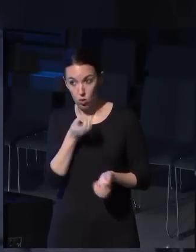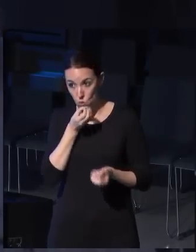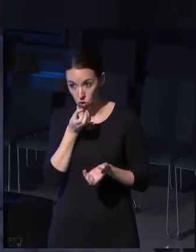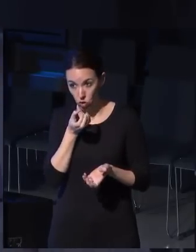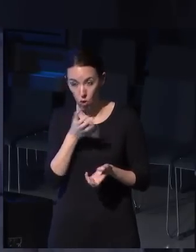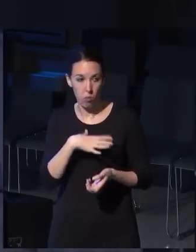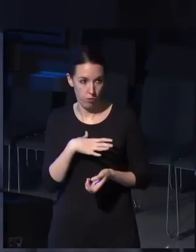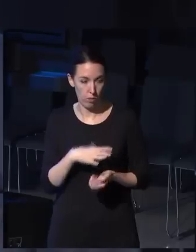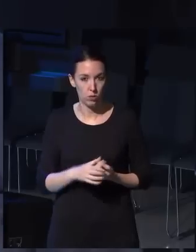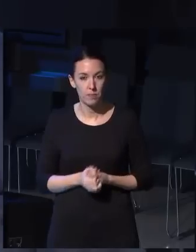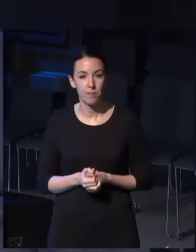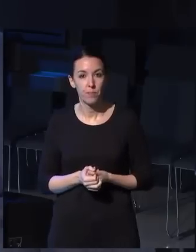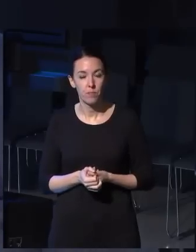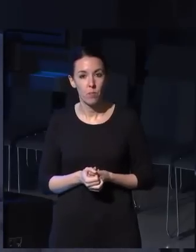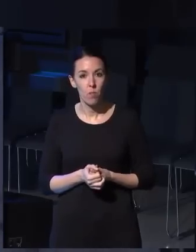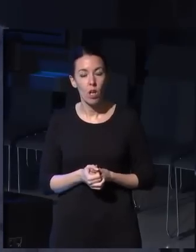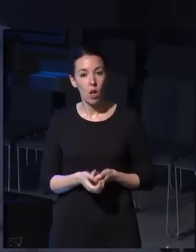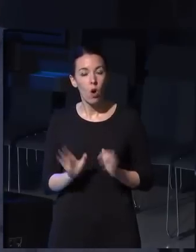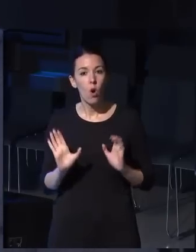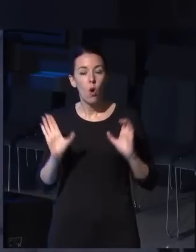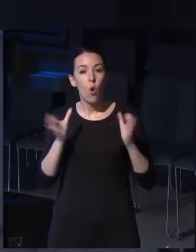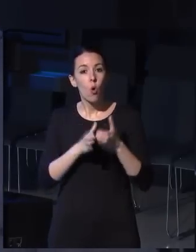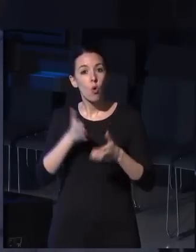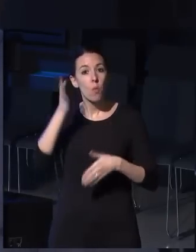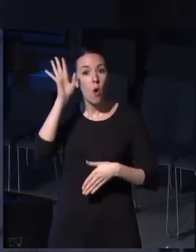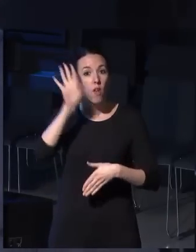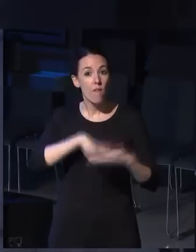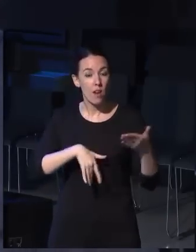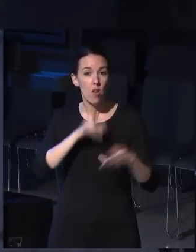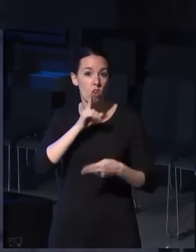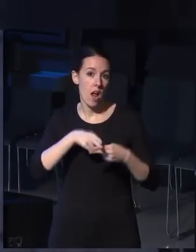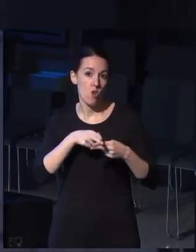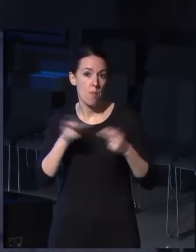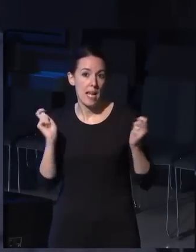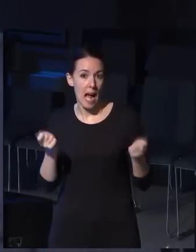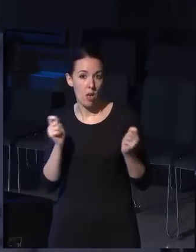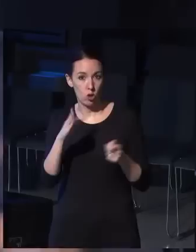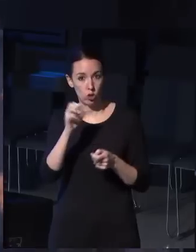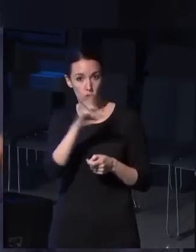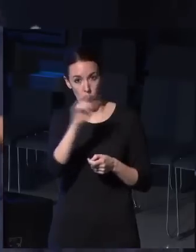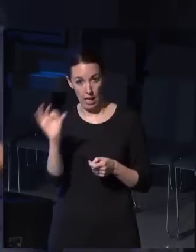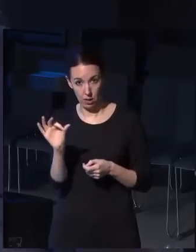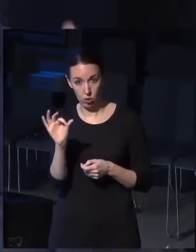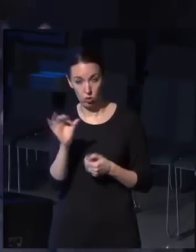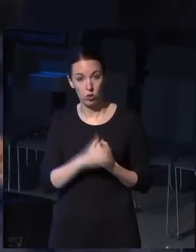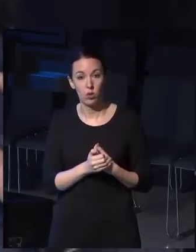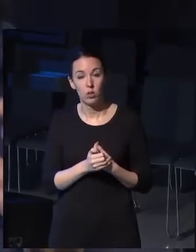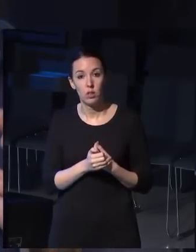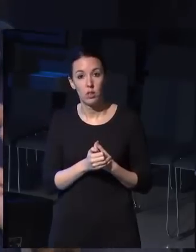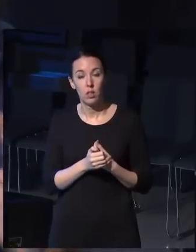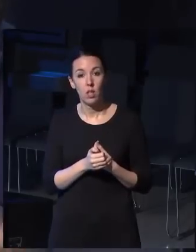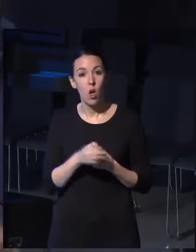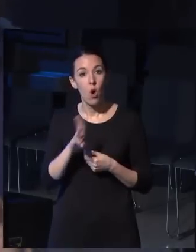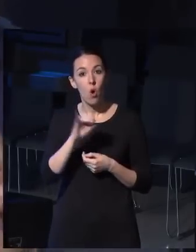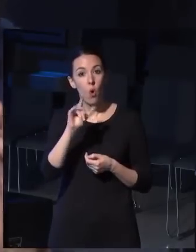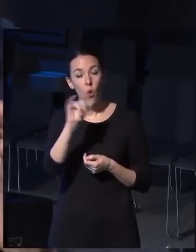favor. Estaba hablando yo un grupo de Barcelona que se llamaba Los Carrots. Y el de Los Carrots,